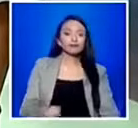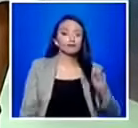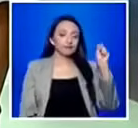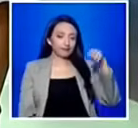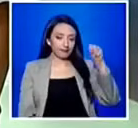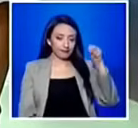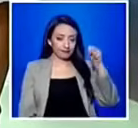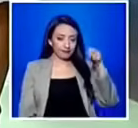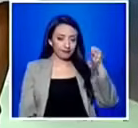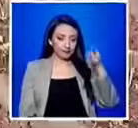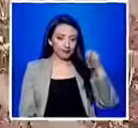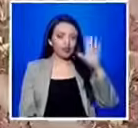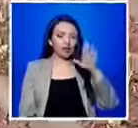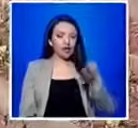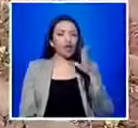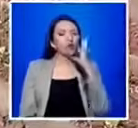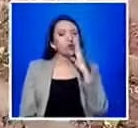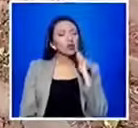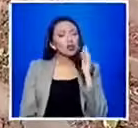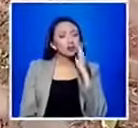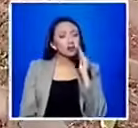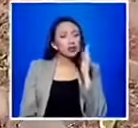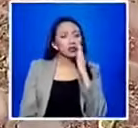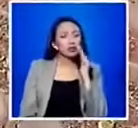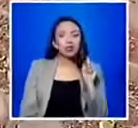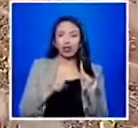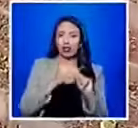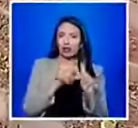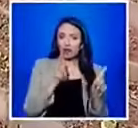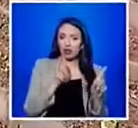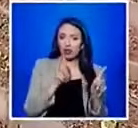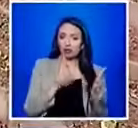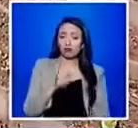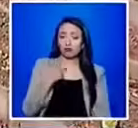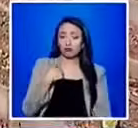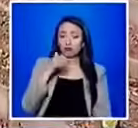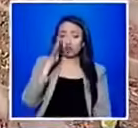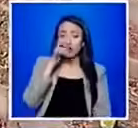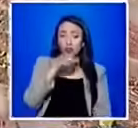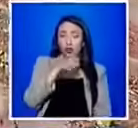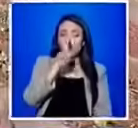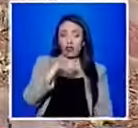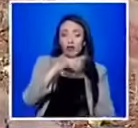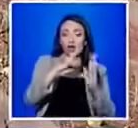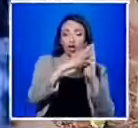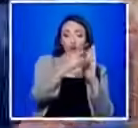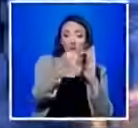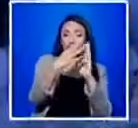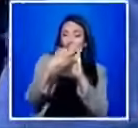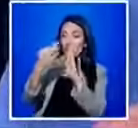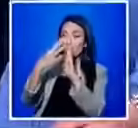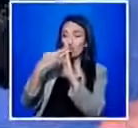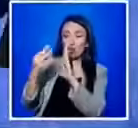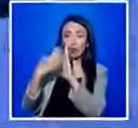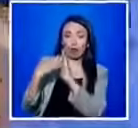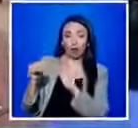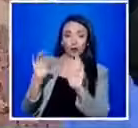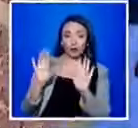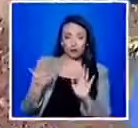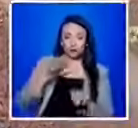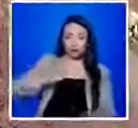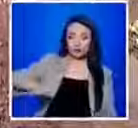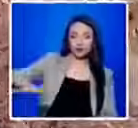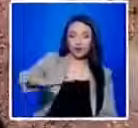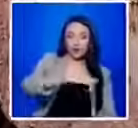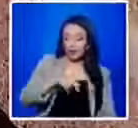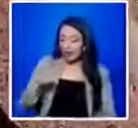Así es, efectivamente, es una experiencia maravillosa y creo que debería ser replicada en otros planteles educativos. Vamos a caminar, estamos cerca